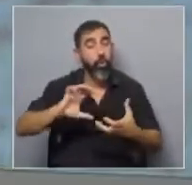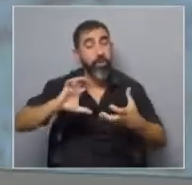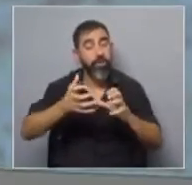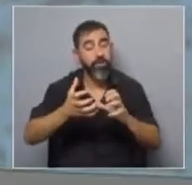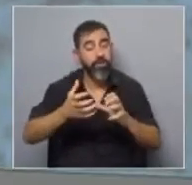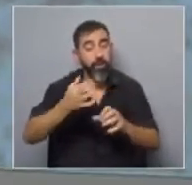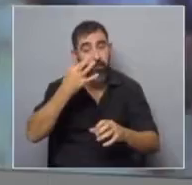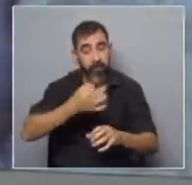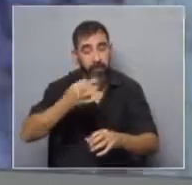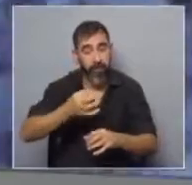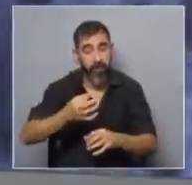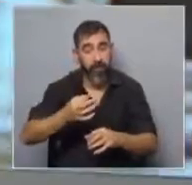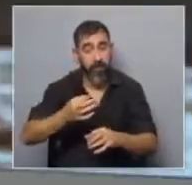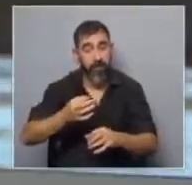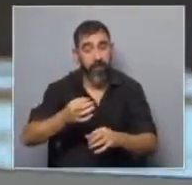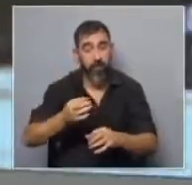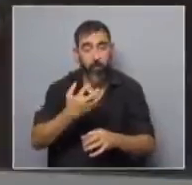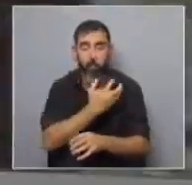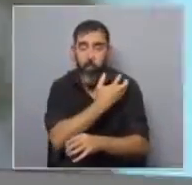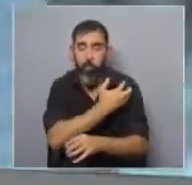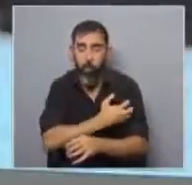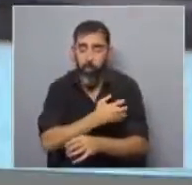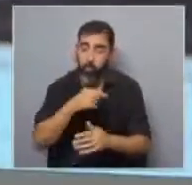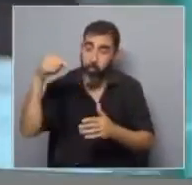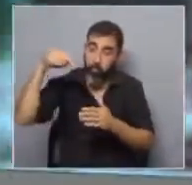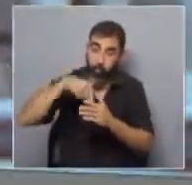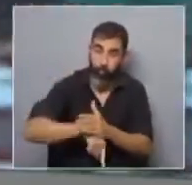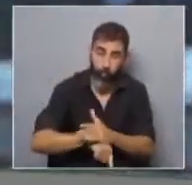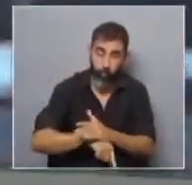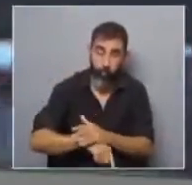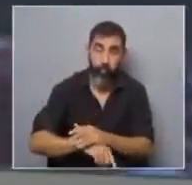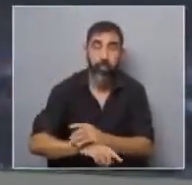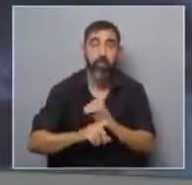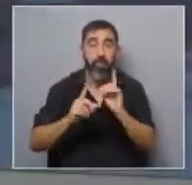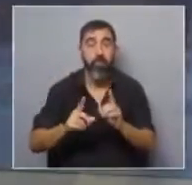de un núcleo de pobreza dura, venimos de